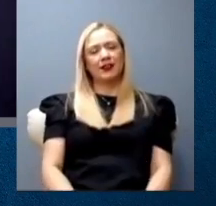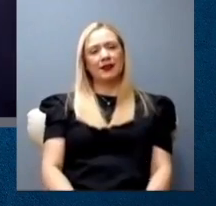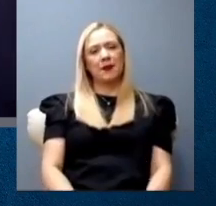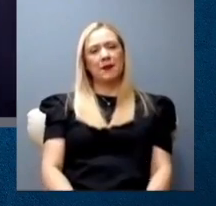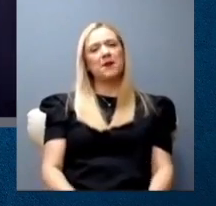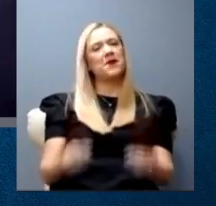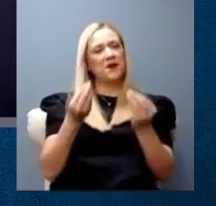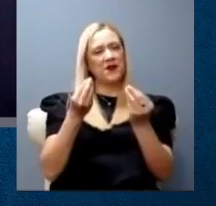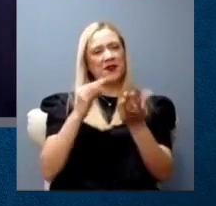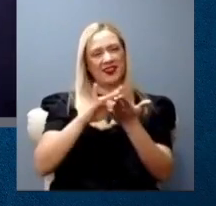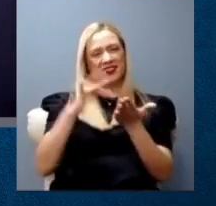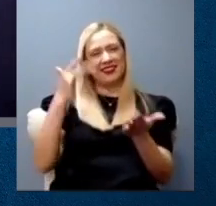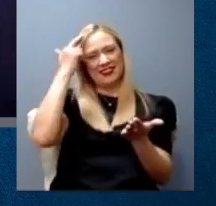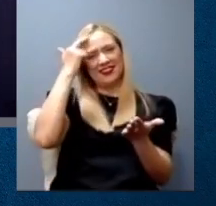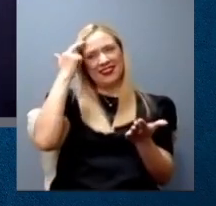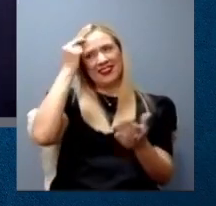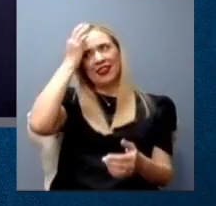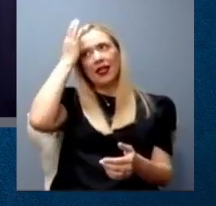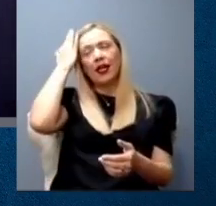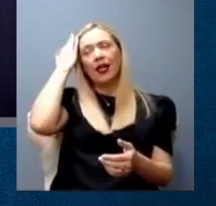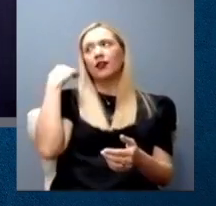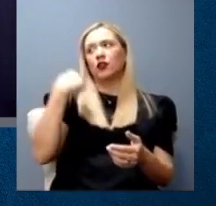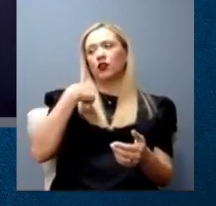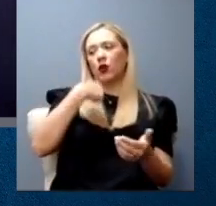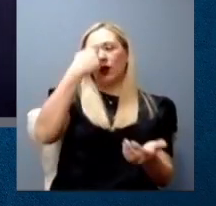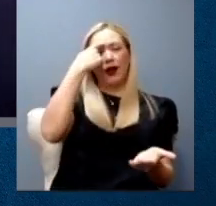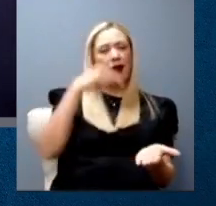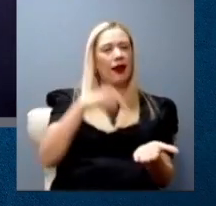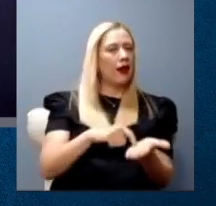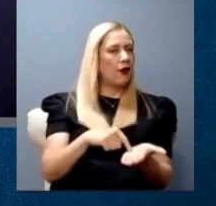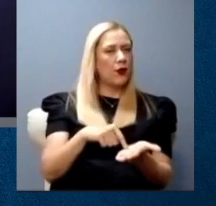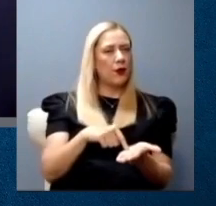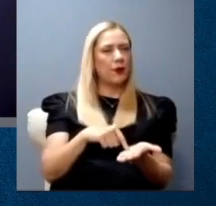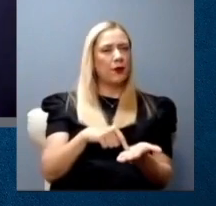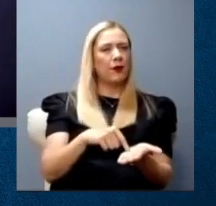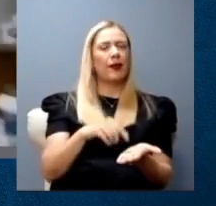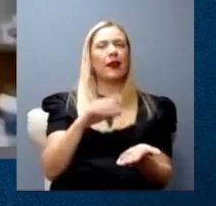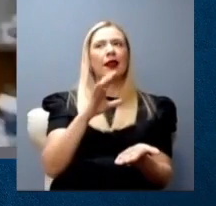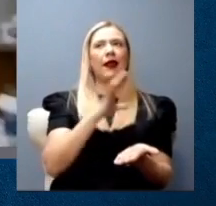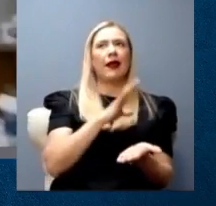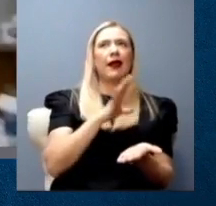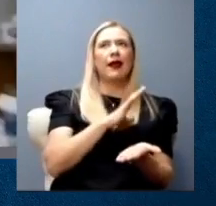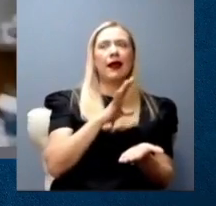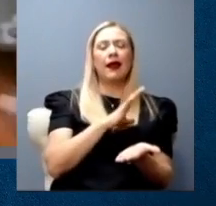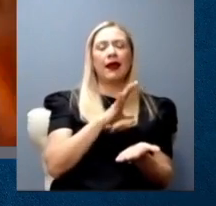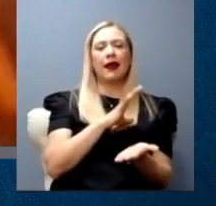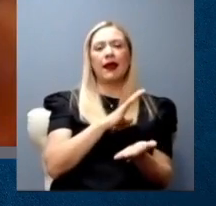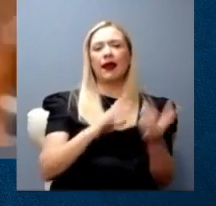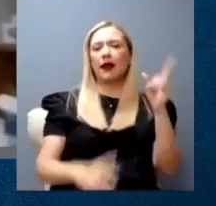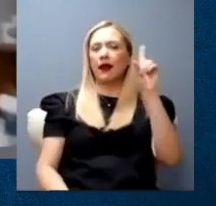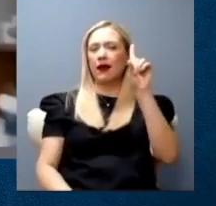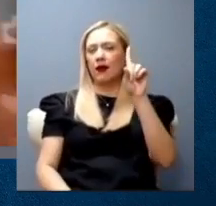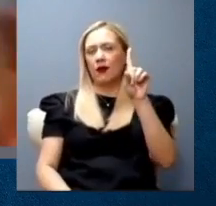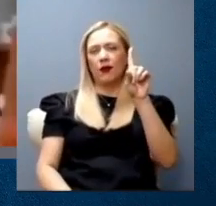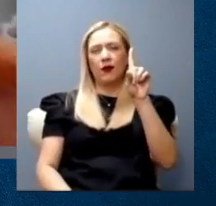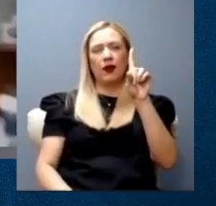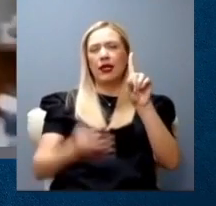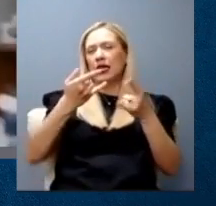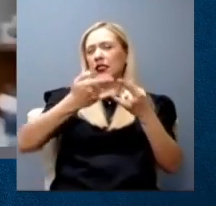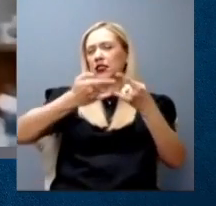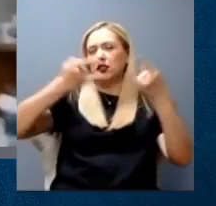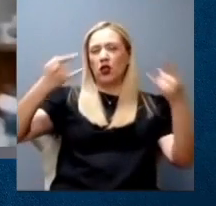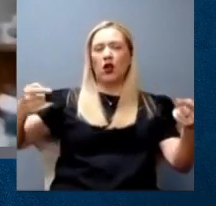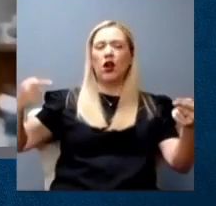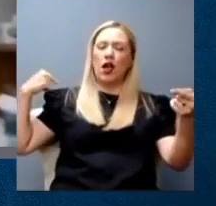Muchísimas gracias, Roberto. Creo que aquí hay una línea histórica y una